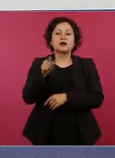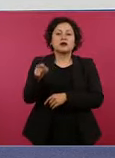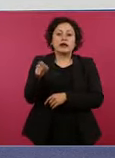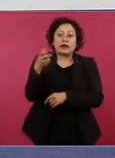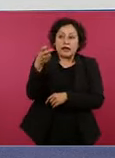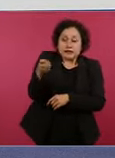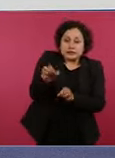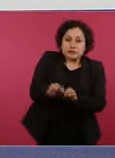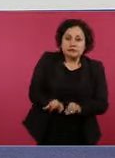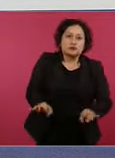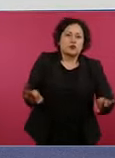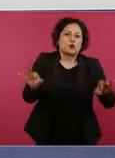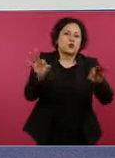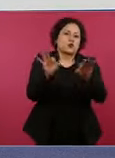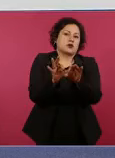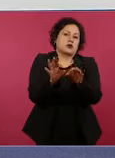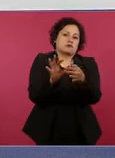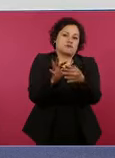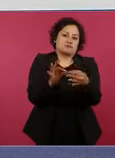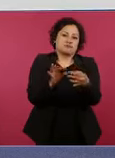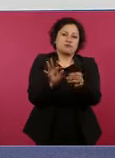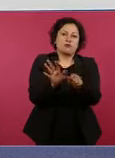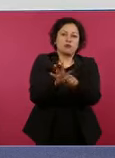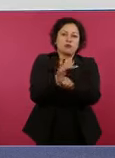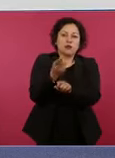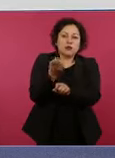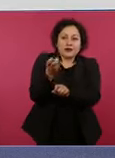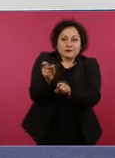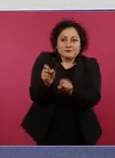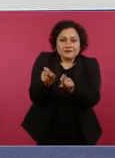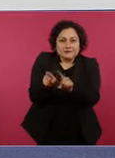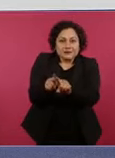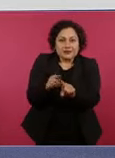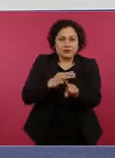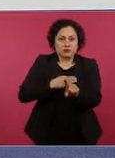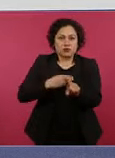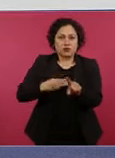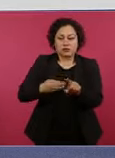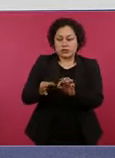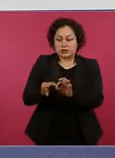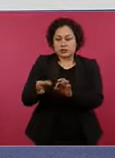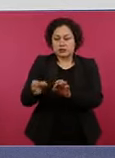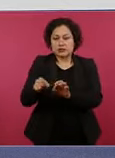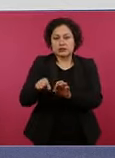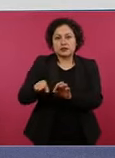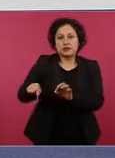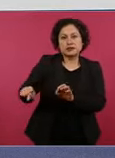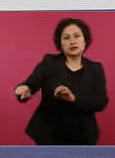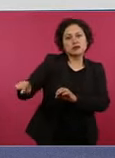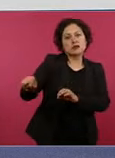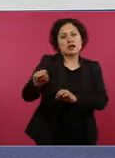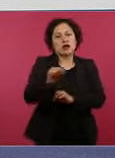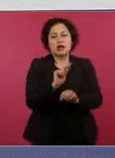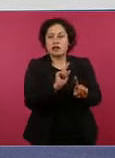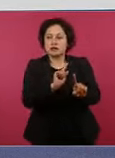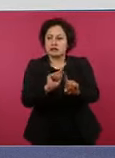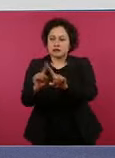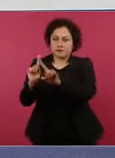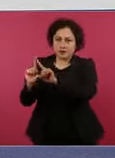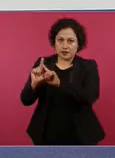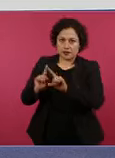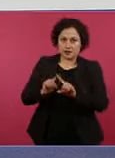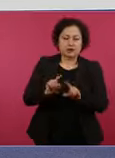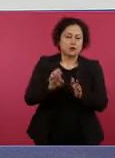qué? Porque en ese mismo estado, en ese mismo municipio, hemos tenido casos en todos los combustibles, casos como, por